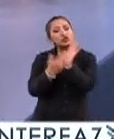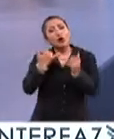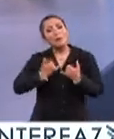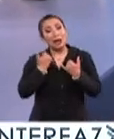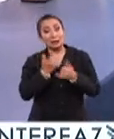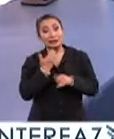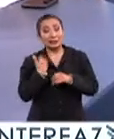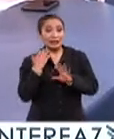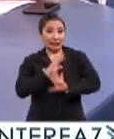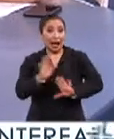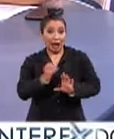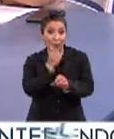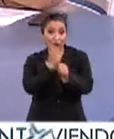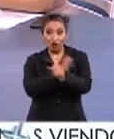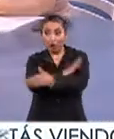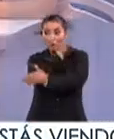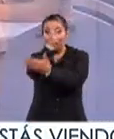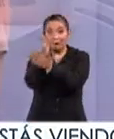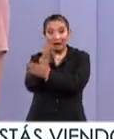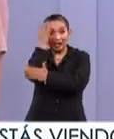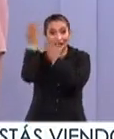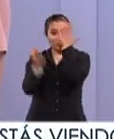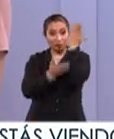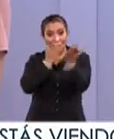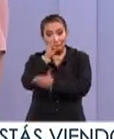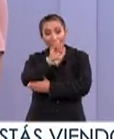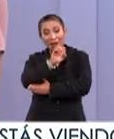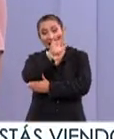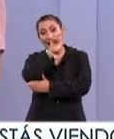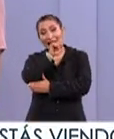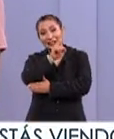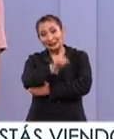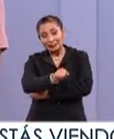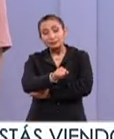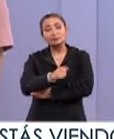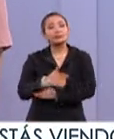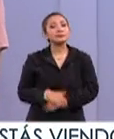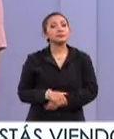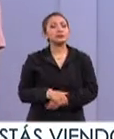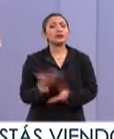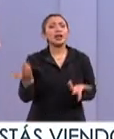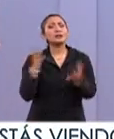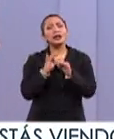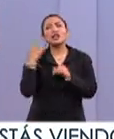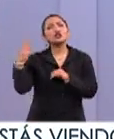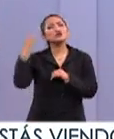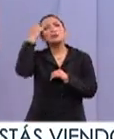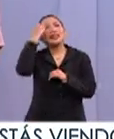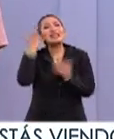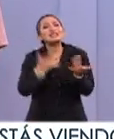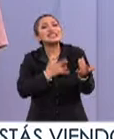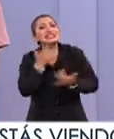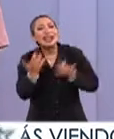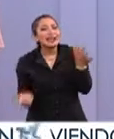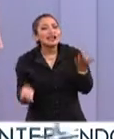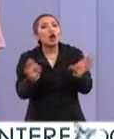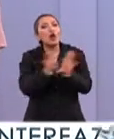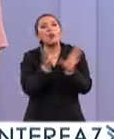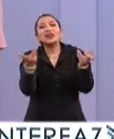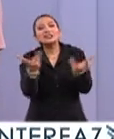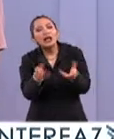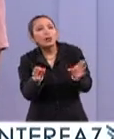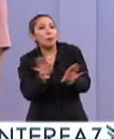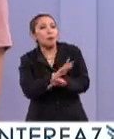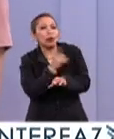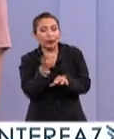han tenido la oportunidad de acceder a estas becas y que nos cuenten su experiencia, que nos digan cómo hacerle y por